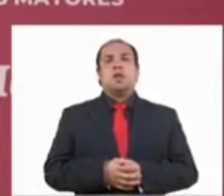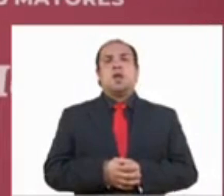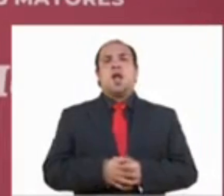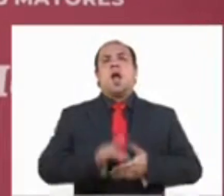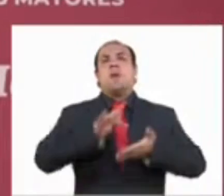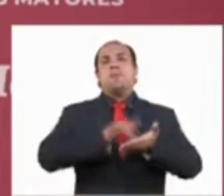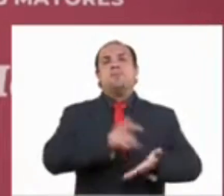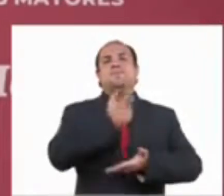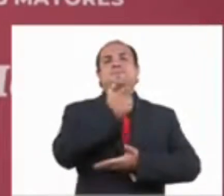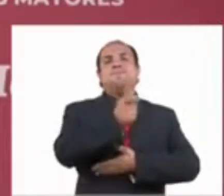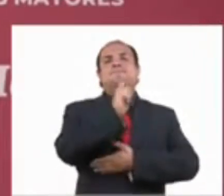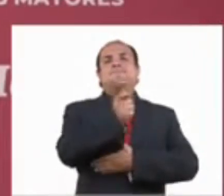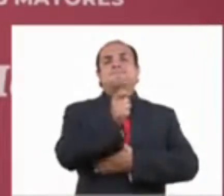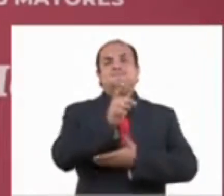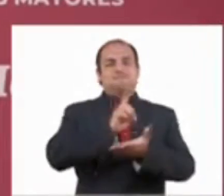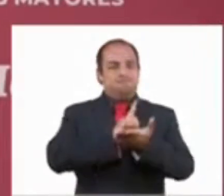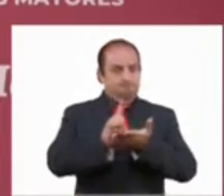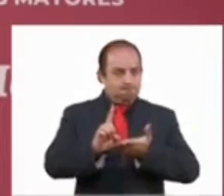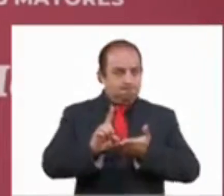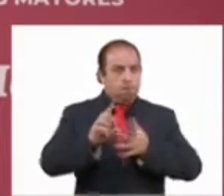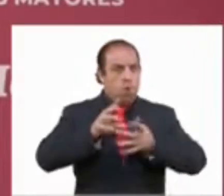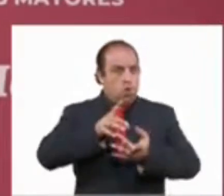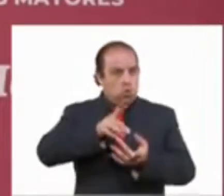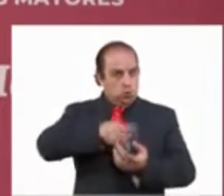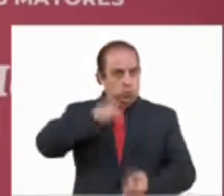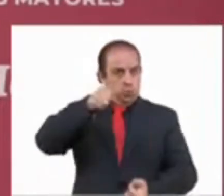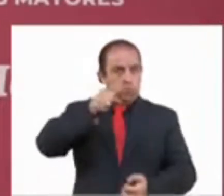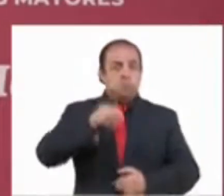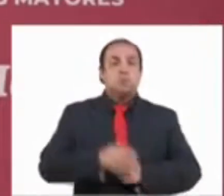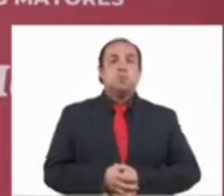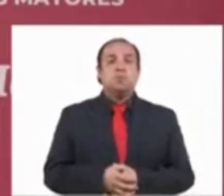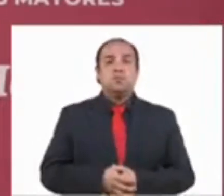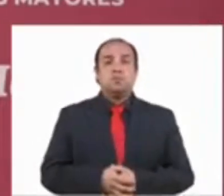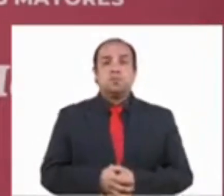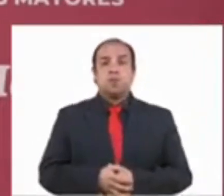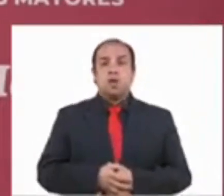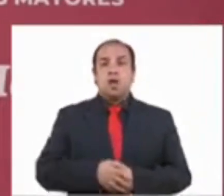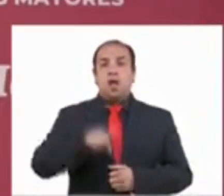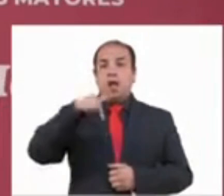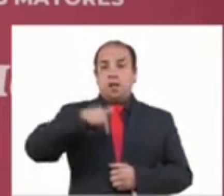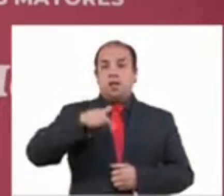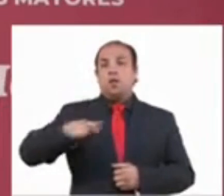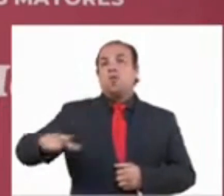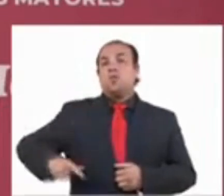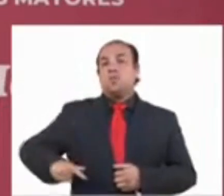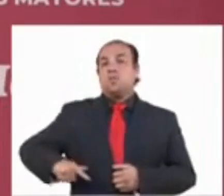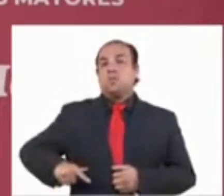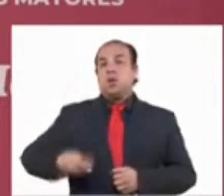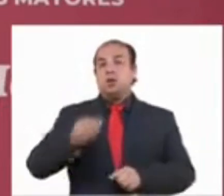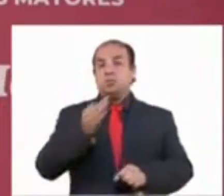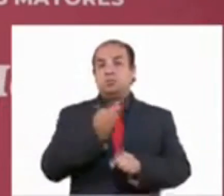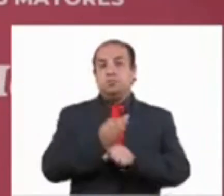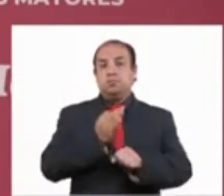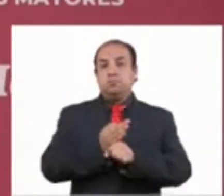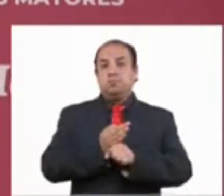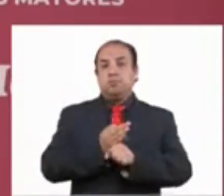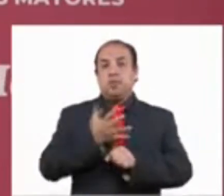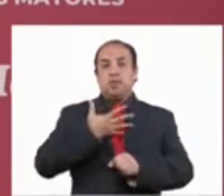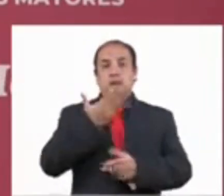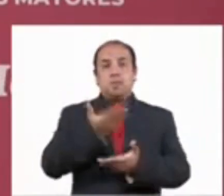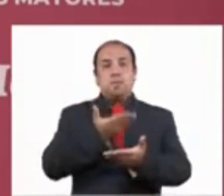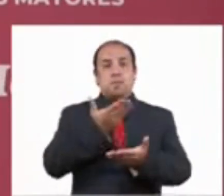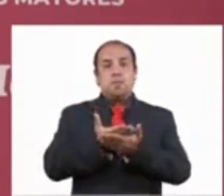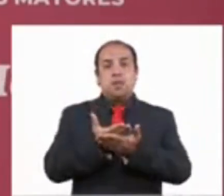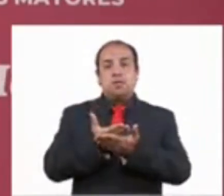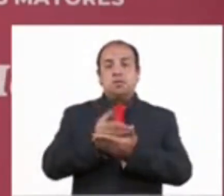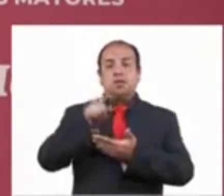constitucional, que es un derecho que en este gobierno se planteó en una iniciativa a la